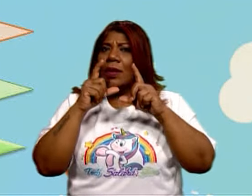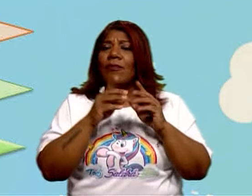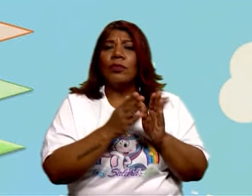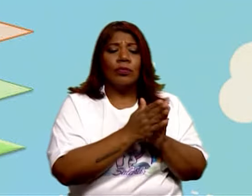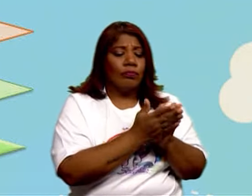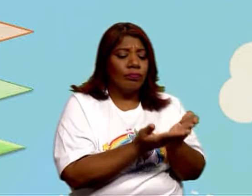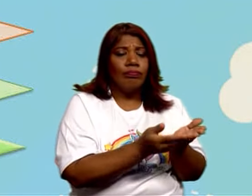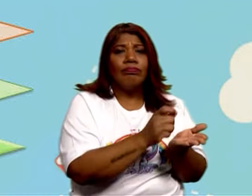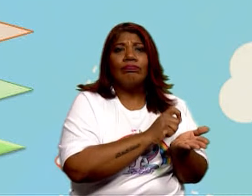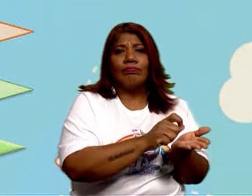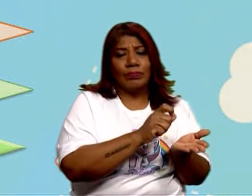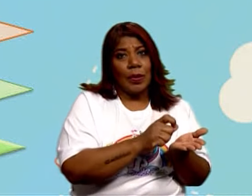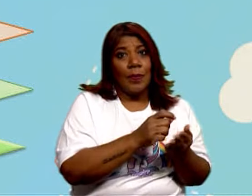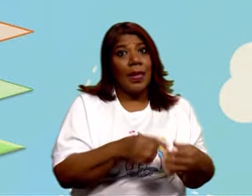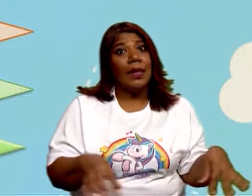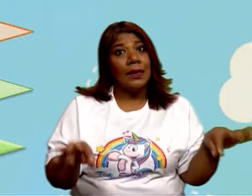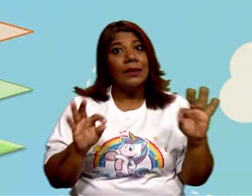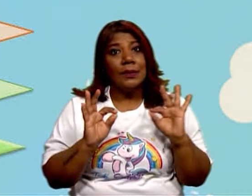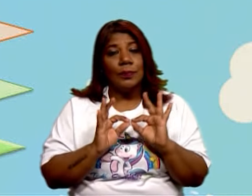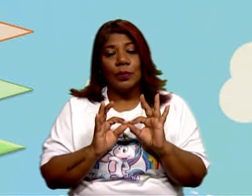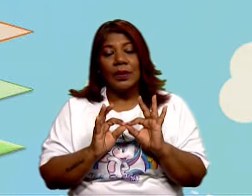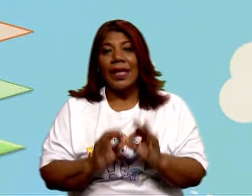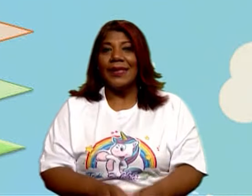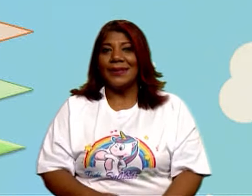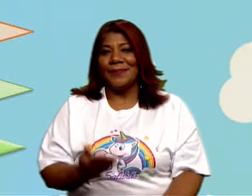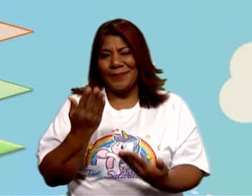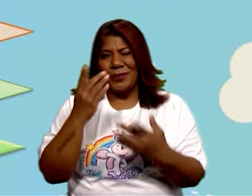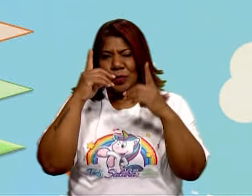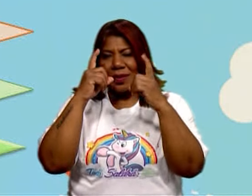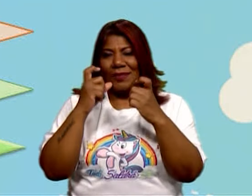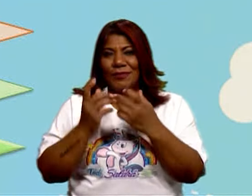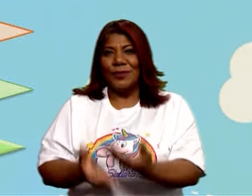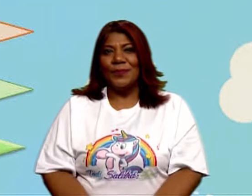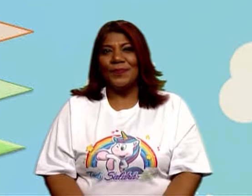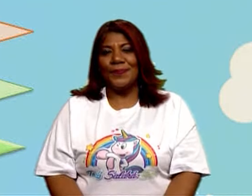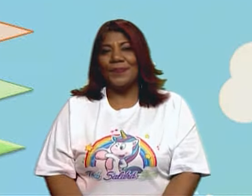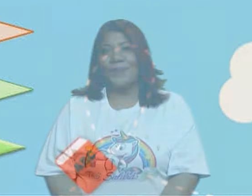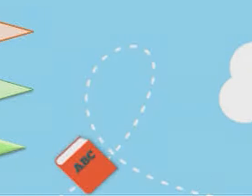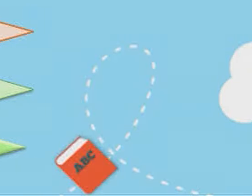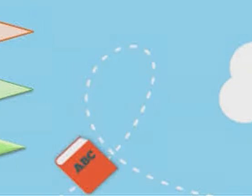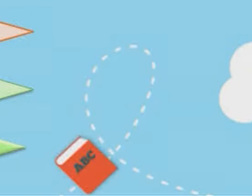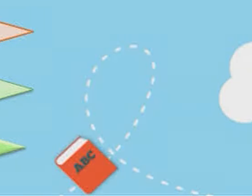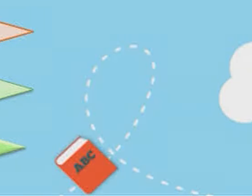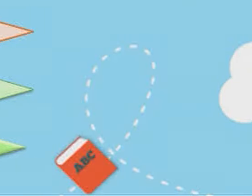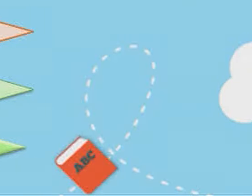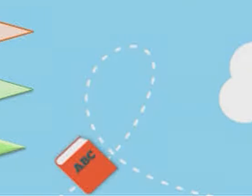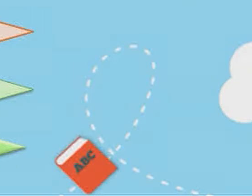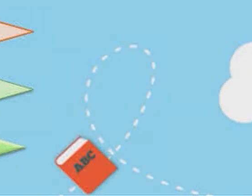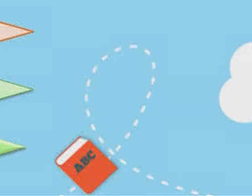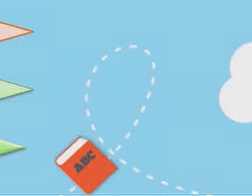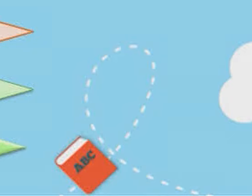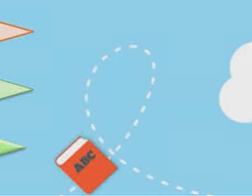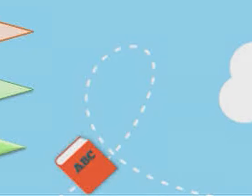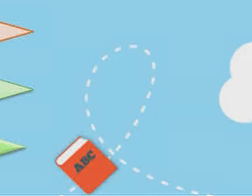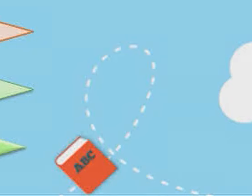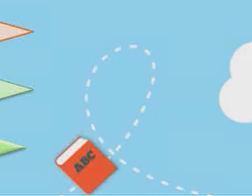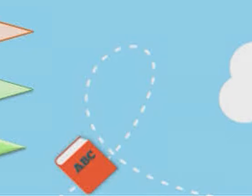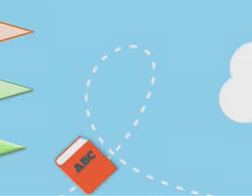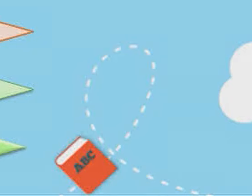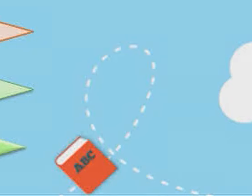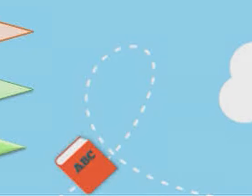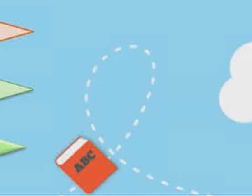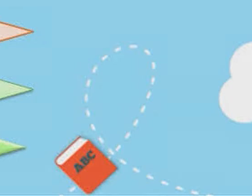hacer ilustraciones, ya sea con dibujo o recortando de revistas. ¿Por qué? Porque